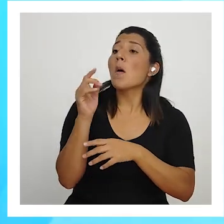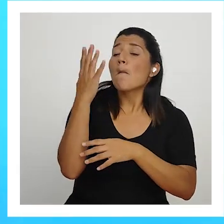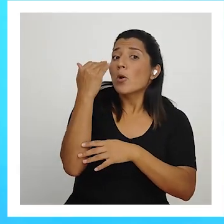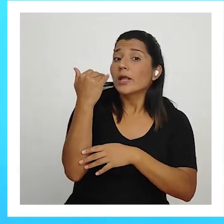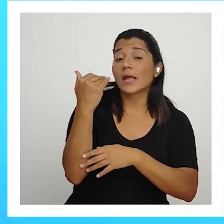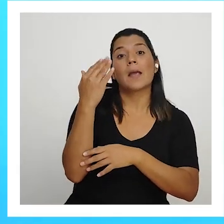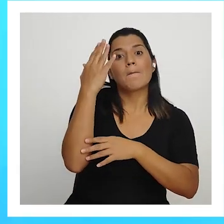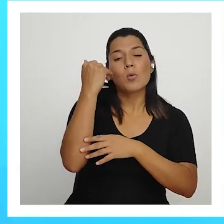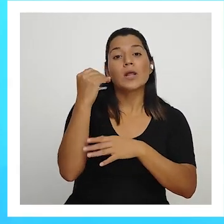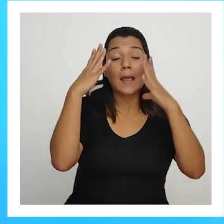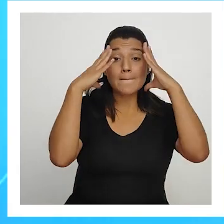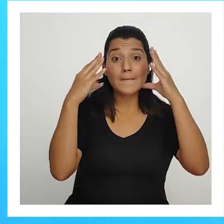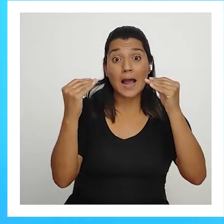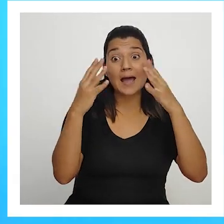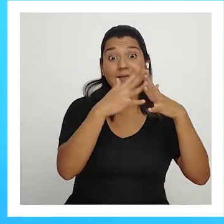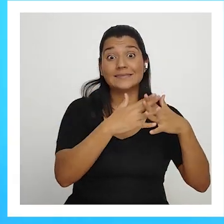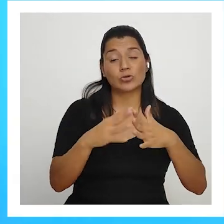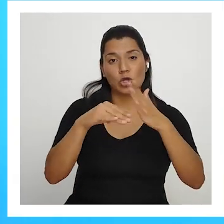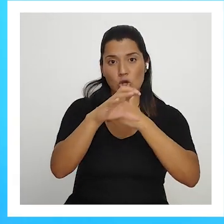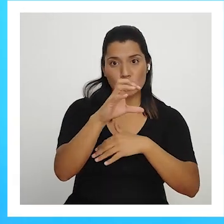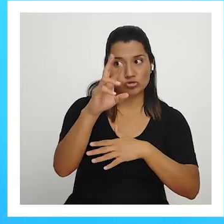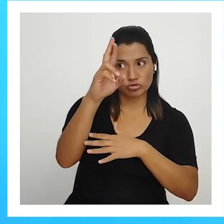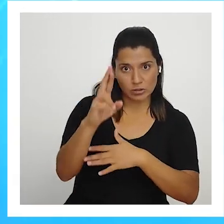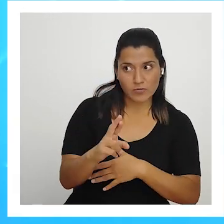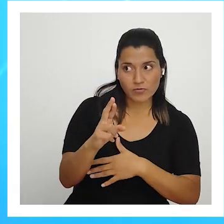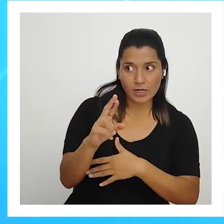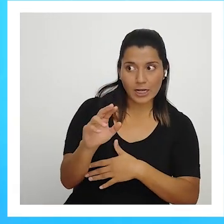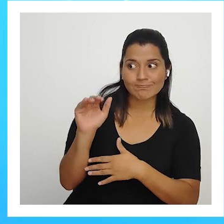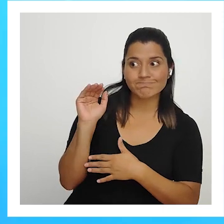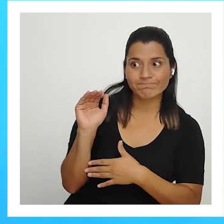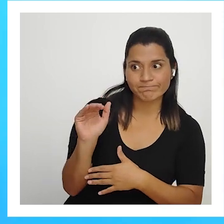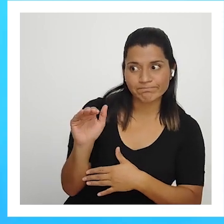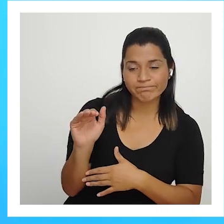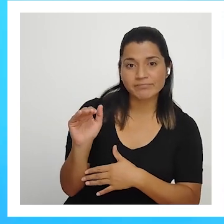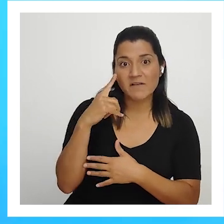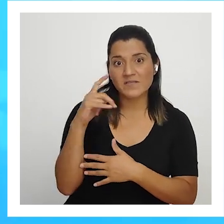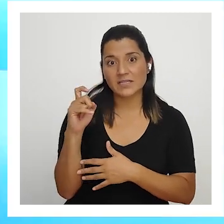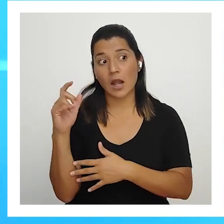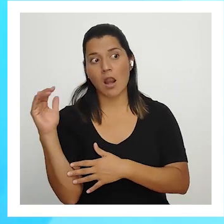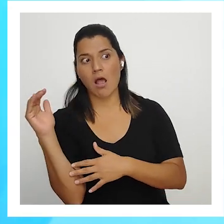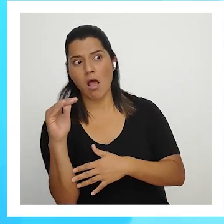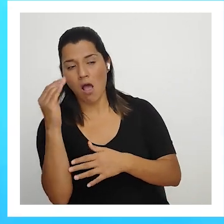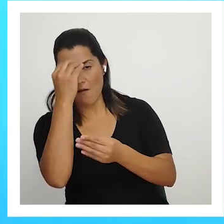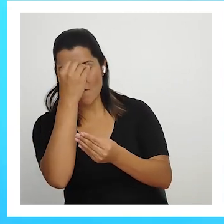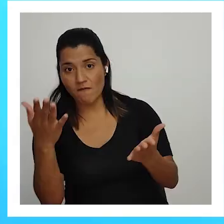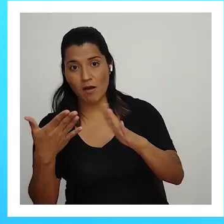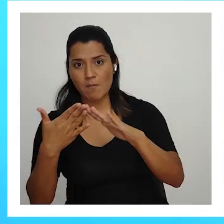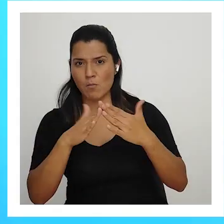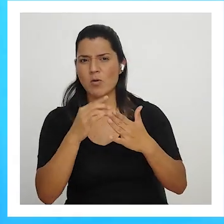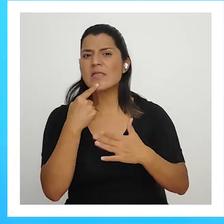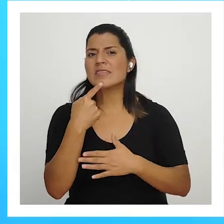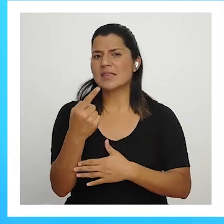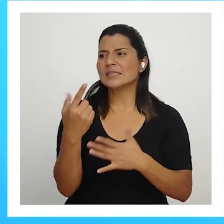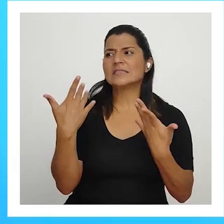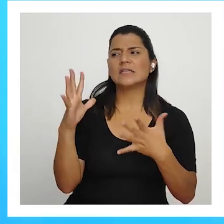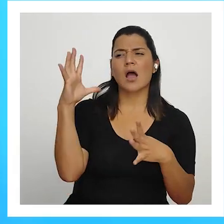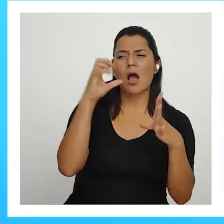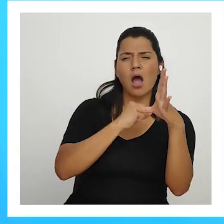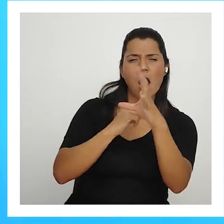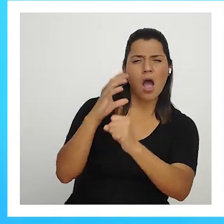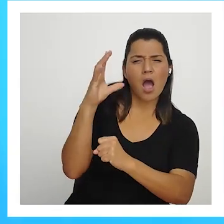Rica, que de hecho ya ellos informan que tienen identificados 100 casos que podrían estarse investigando sobre este